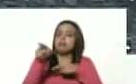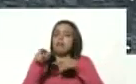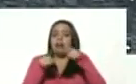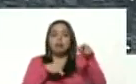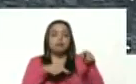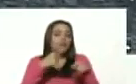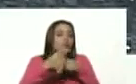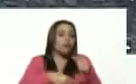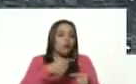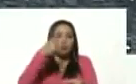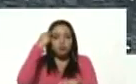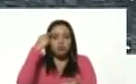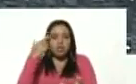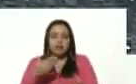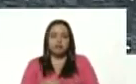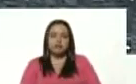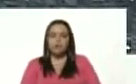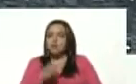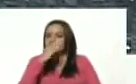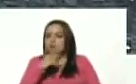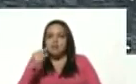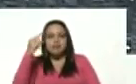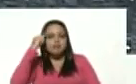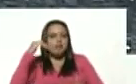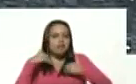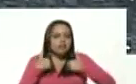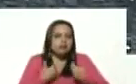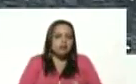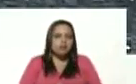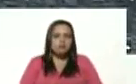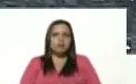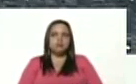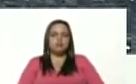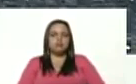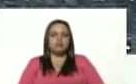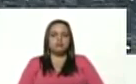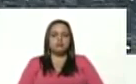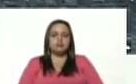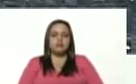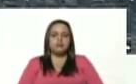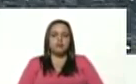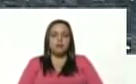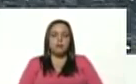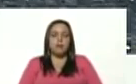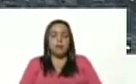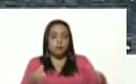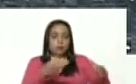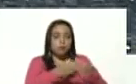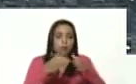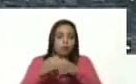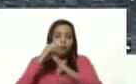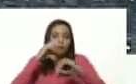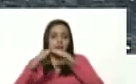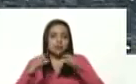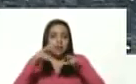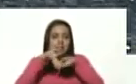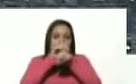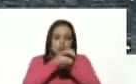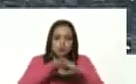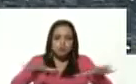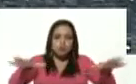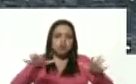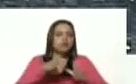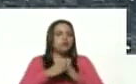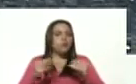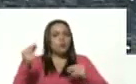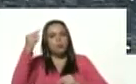los días. No hay día de descanso en las campañas, en los medios de comunicación, en las redes sociales, todos los